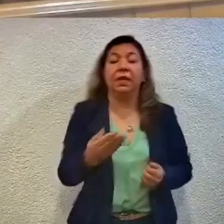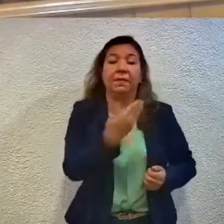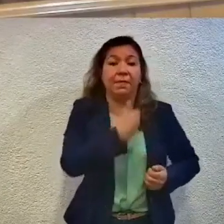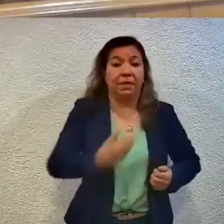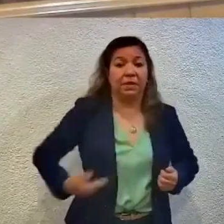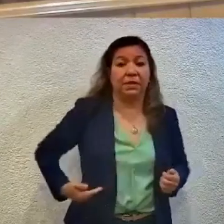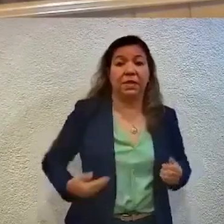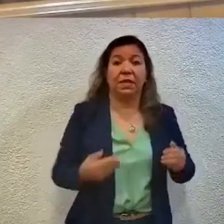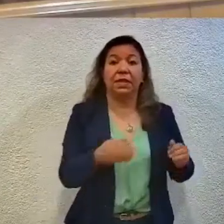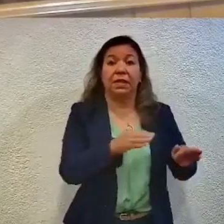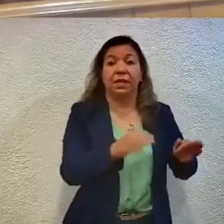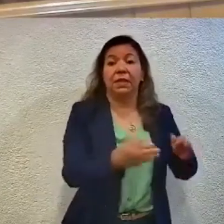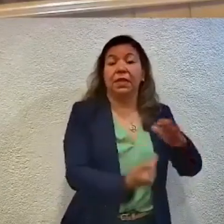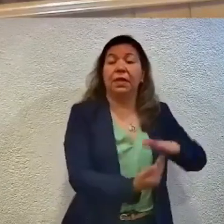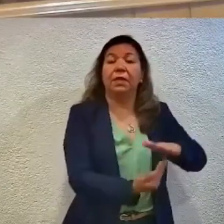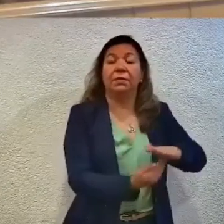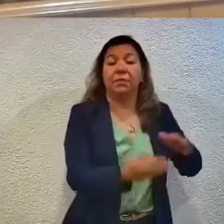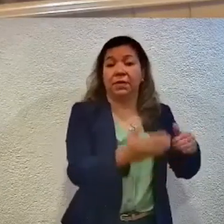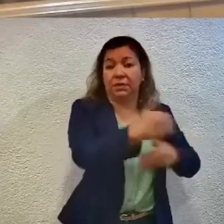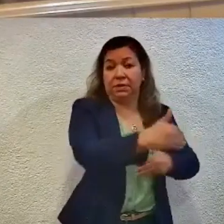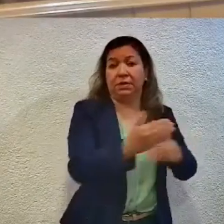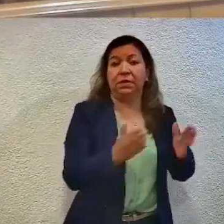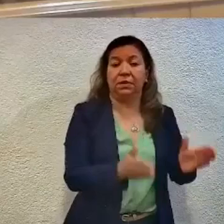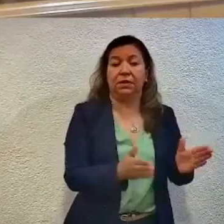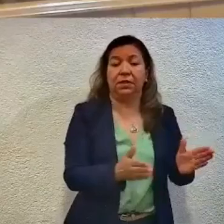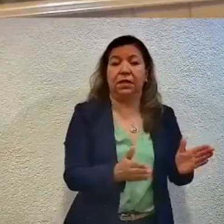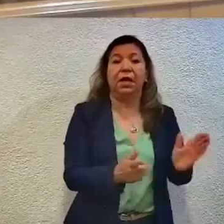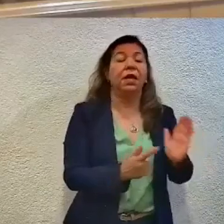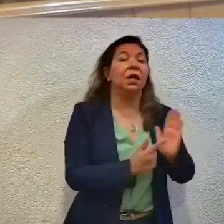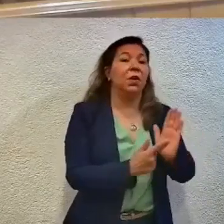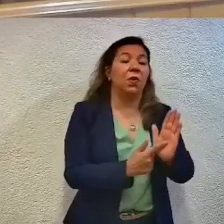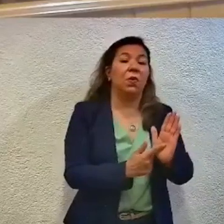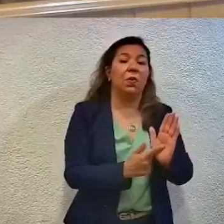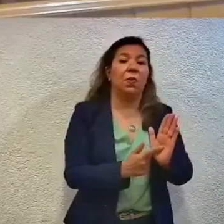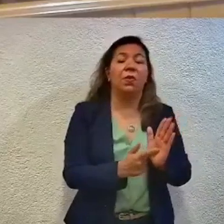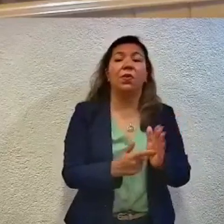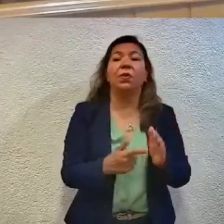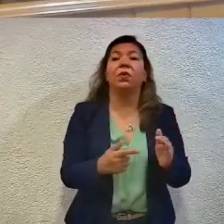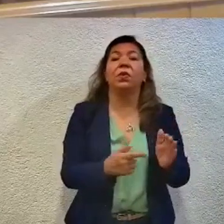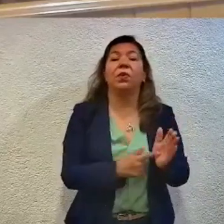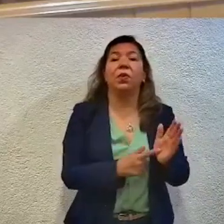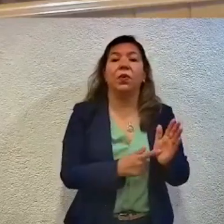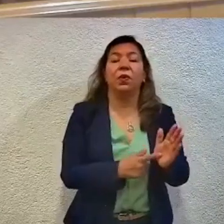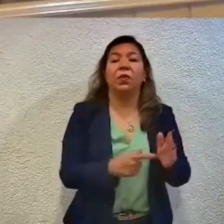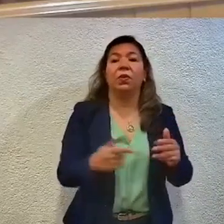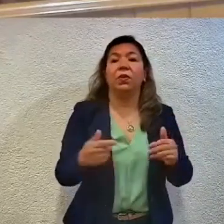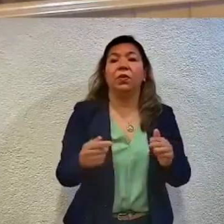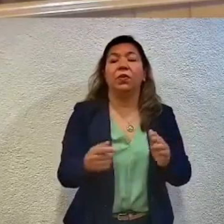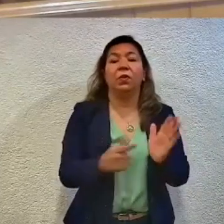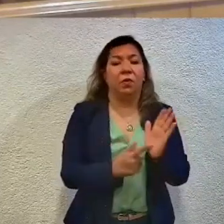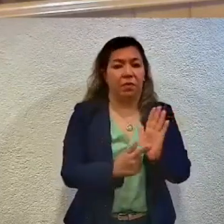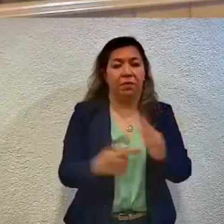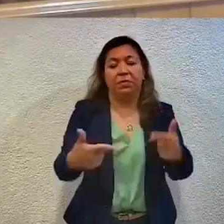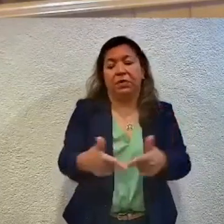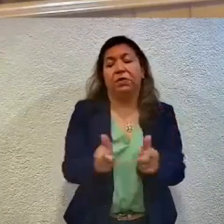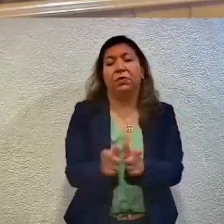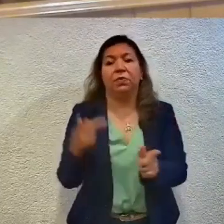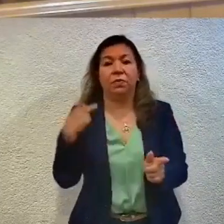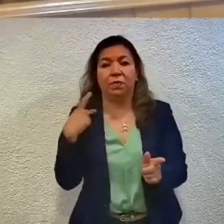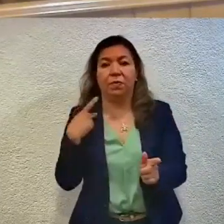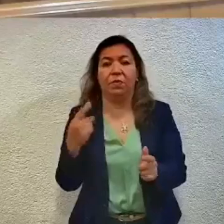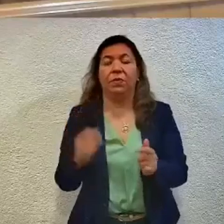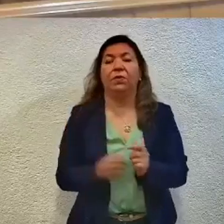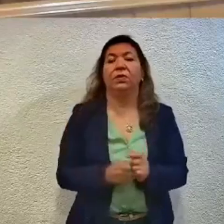o en su caso, que actuaron como representantes partidistas de casilla, porque aún cuando se advierte un vínculo entre la